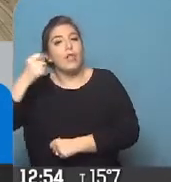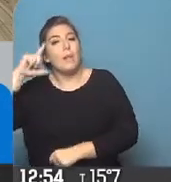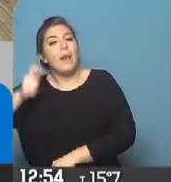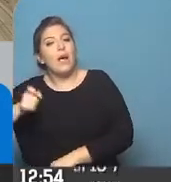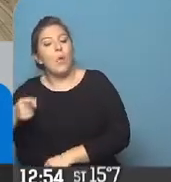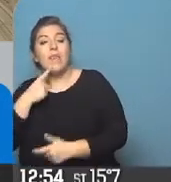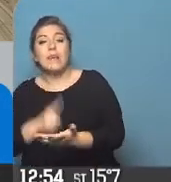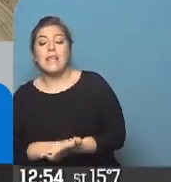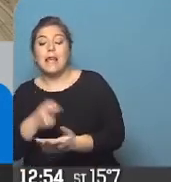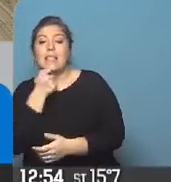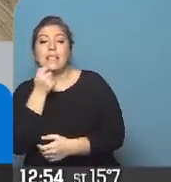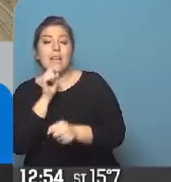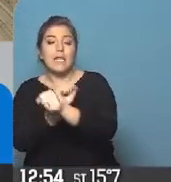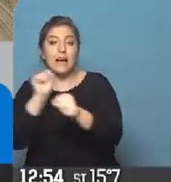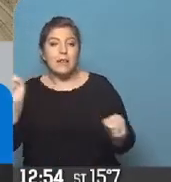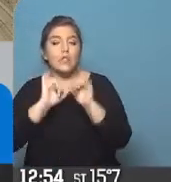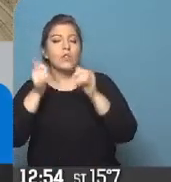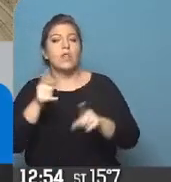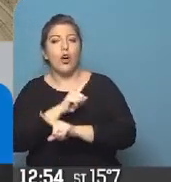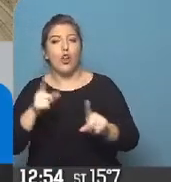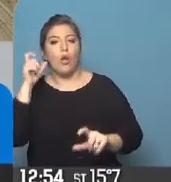no la excarcelación al ex jugador de boca